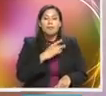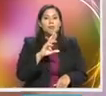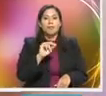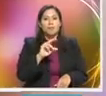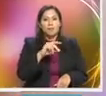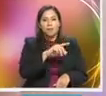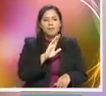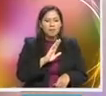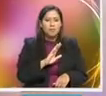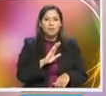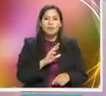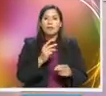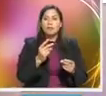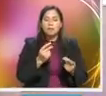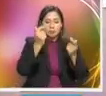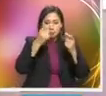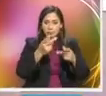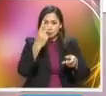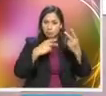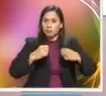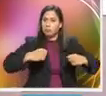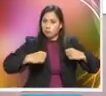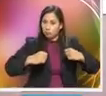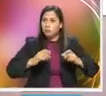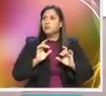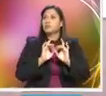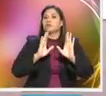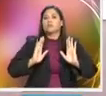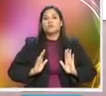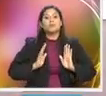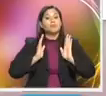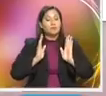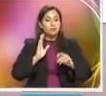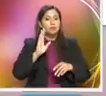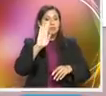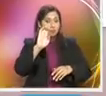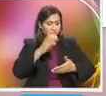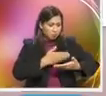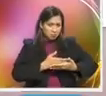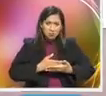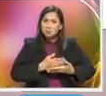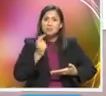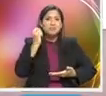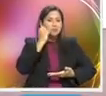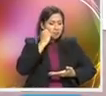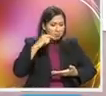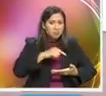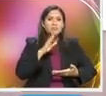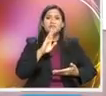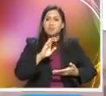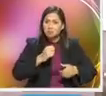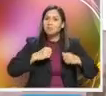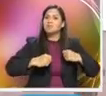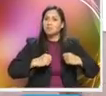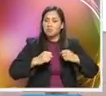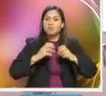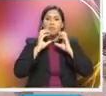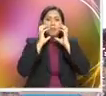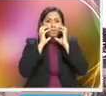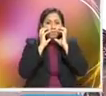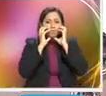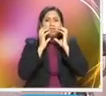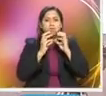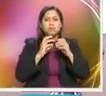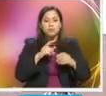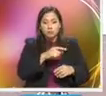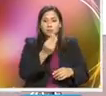a que puede iniciar en cualquier etapa de la vida. O sea, estamos hablando incluso desde bebés, ¿no? Claro. Que es la etapa más importante donde también aprenden